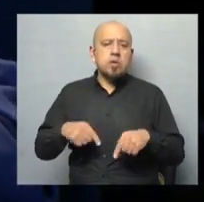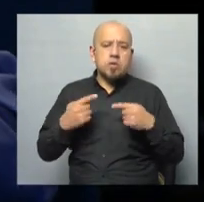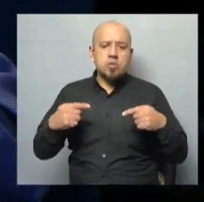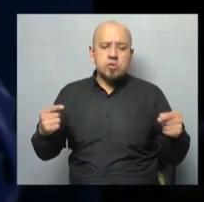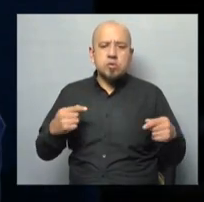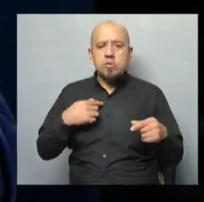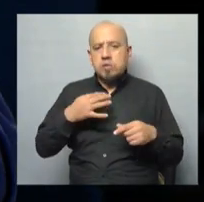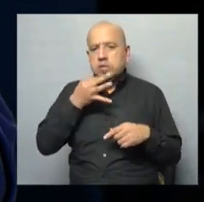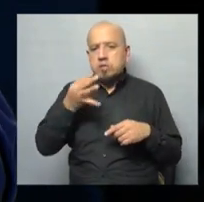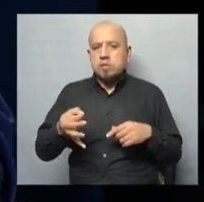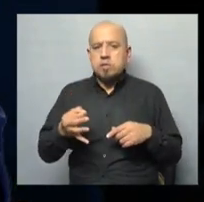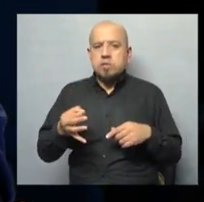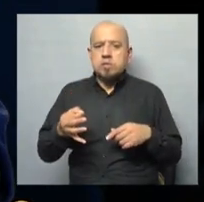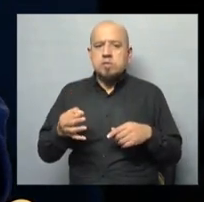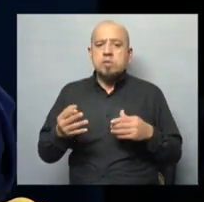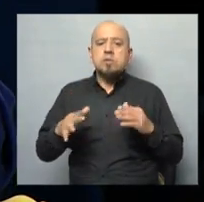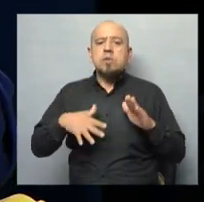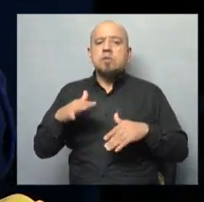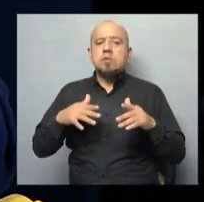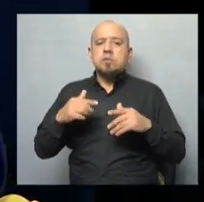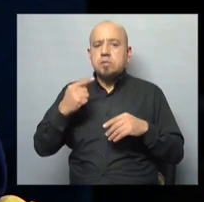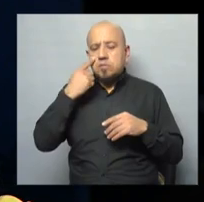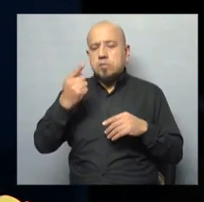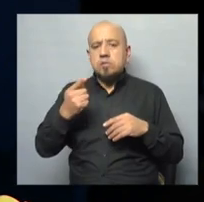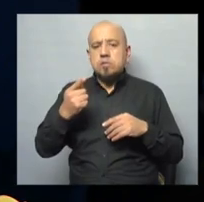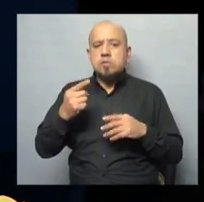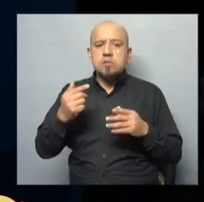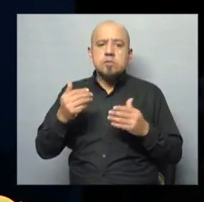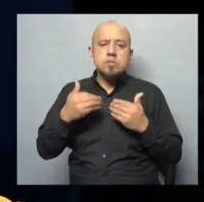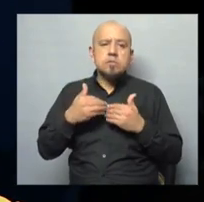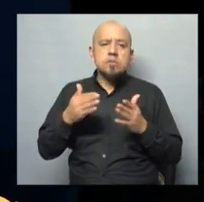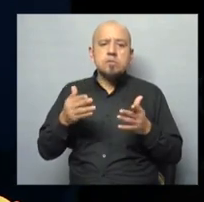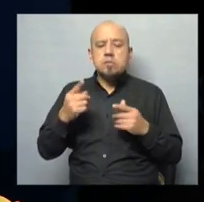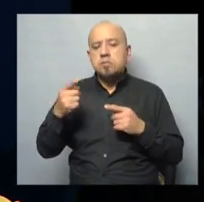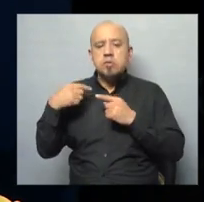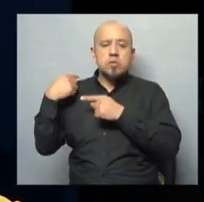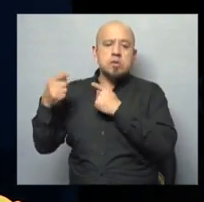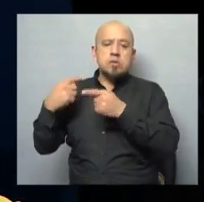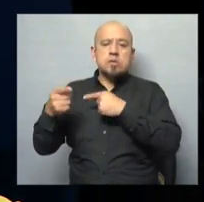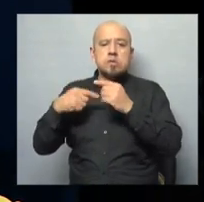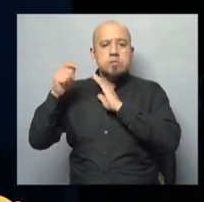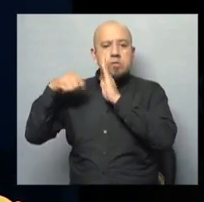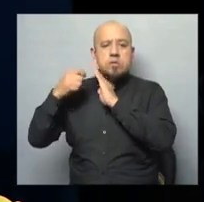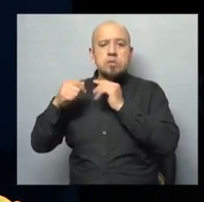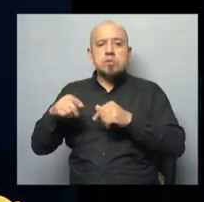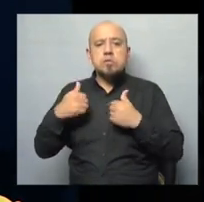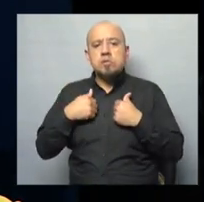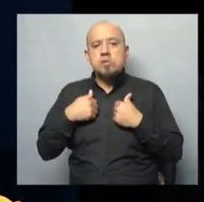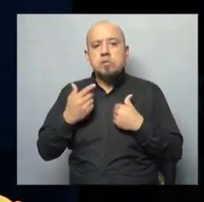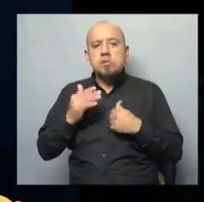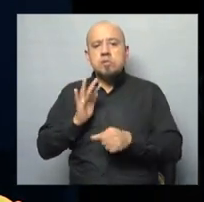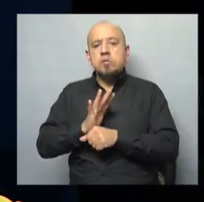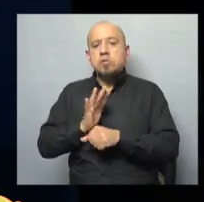confesar la realmente bien empiezo a ver una serie o una película y si me encuentro un actor